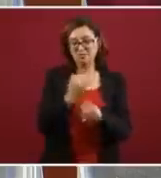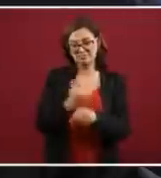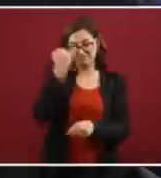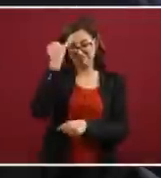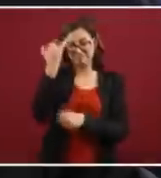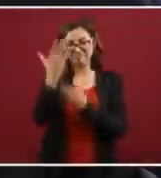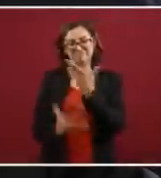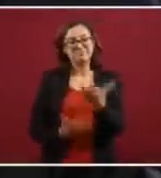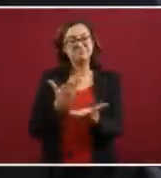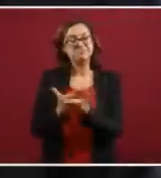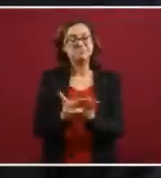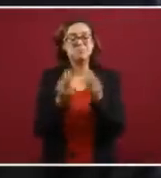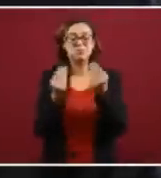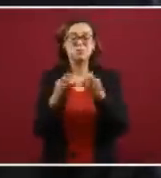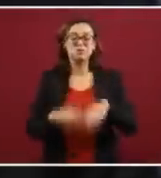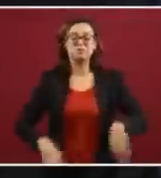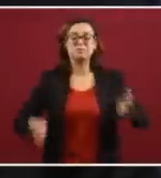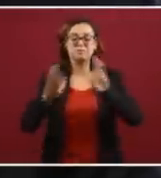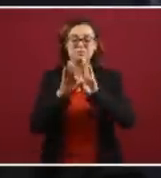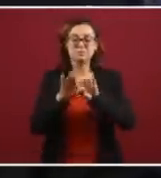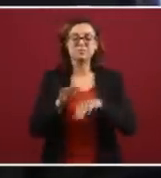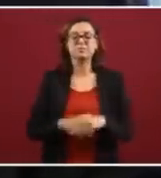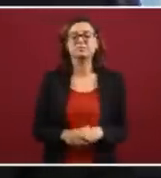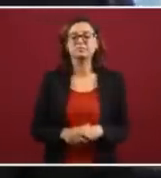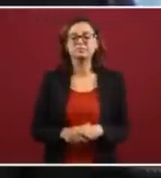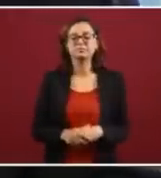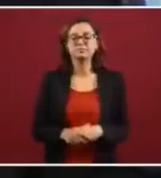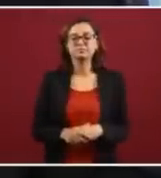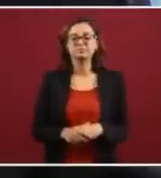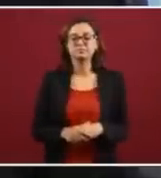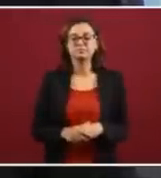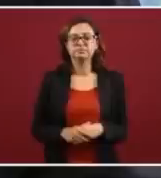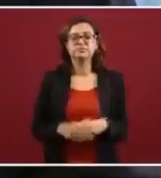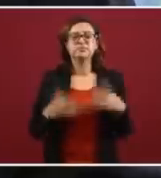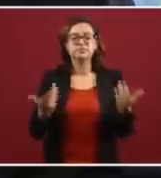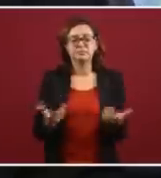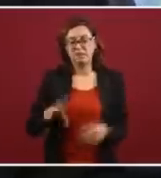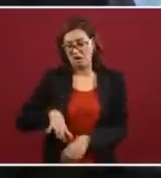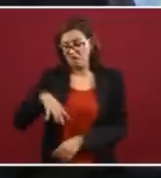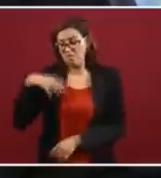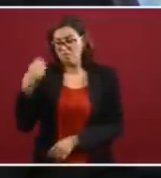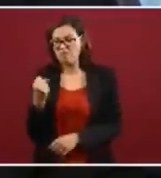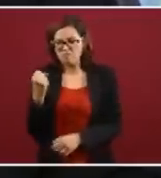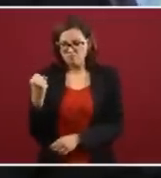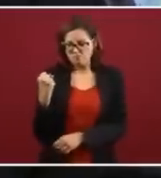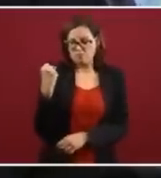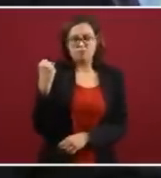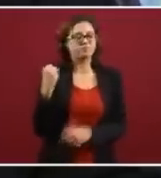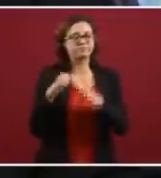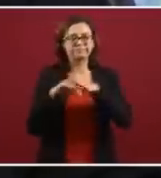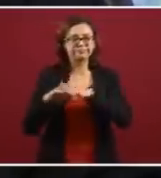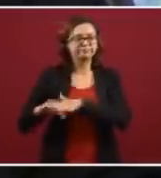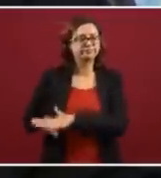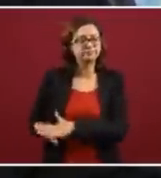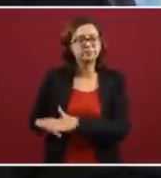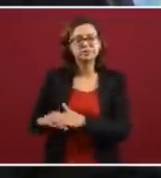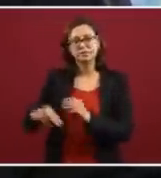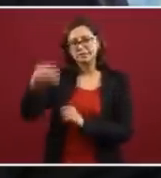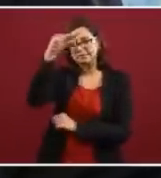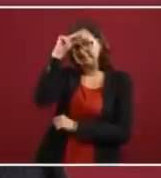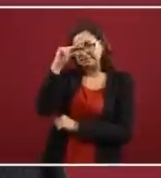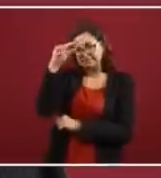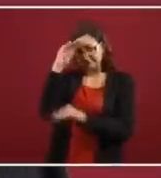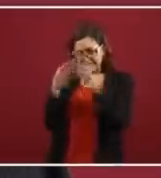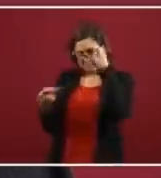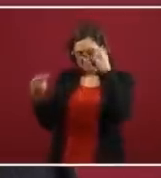iniciativa. Uso de la inteligencia sobre el uso de la fuerza para combatir al crimen